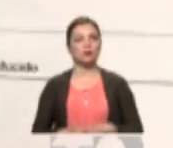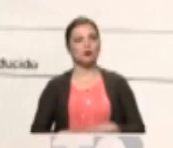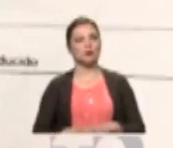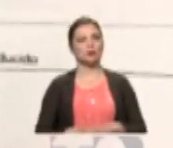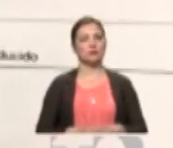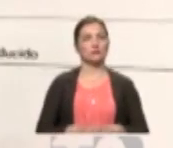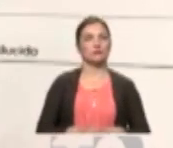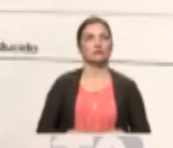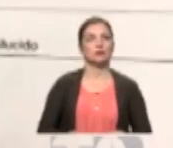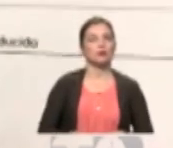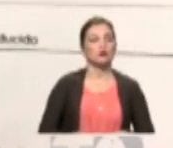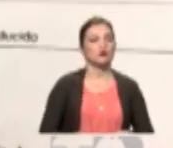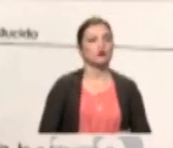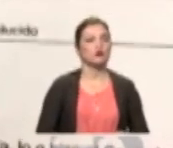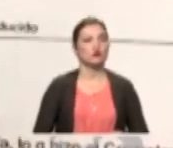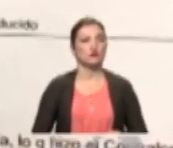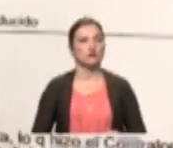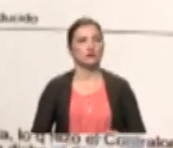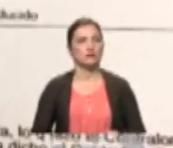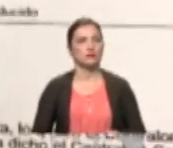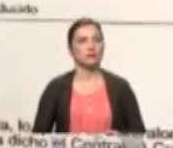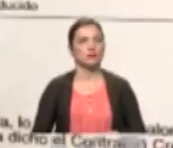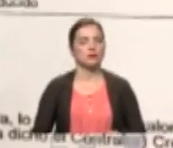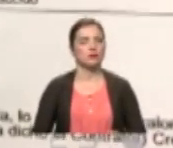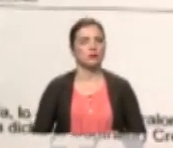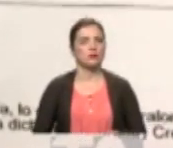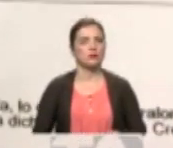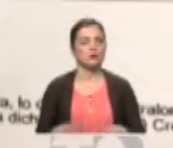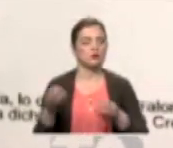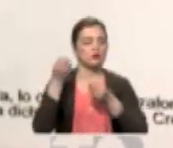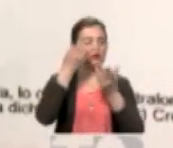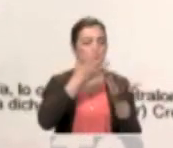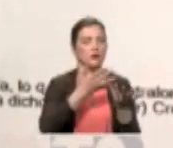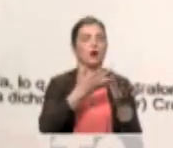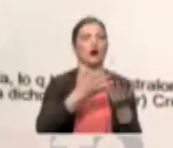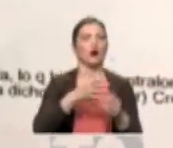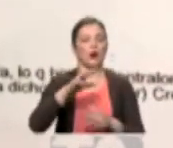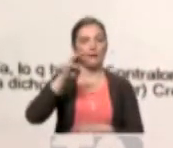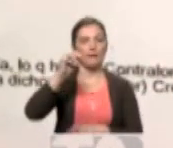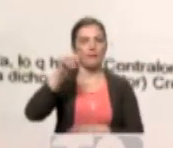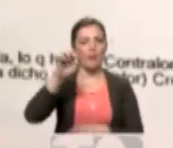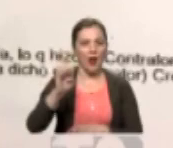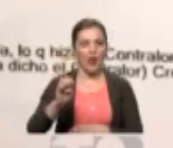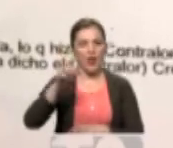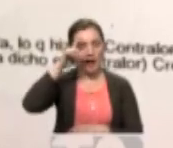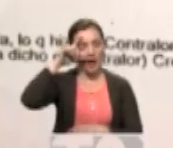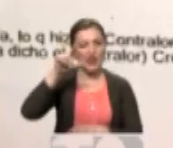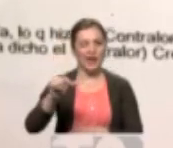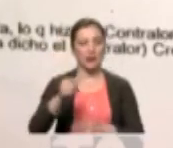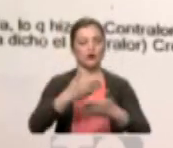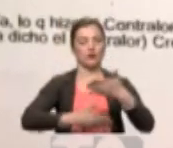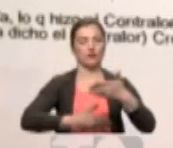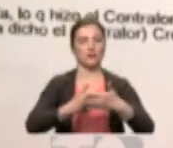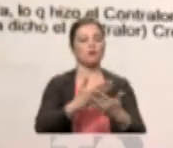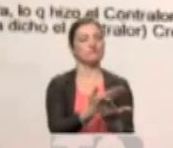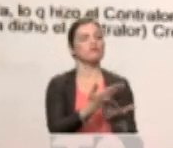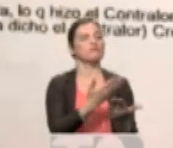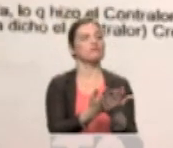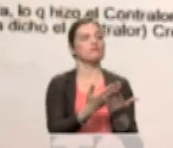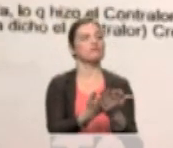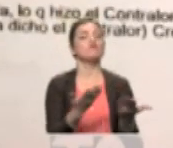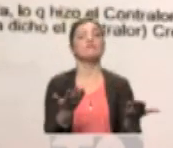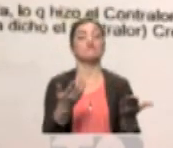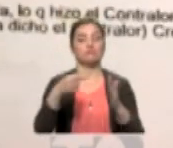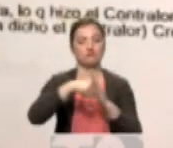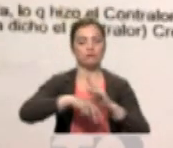señor presidente. Le comento que Mae Montaño y Guillermo Lazo presentaron un oficio exigiendo auditoría. Lo que